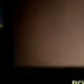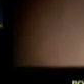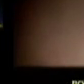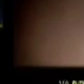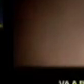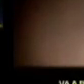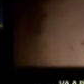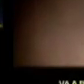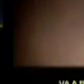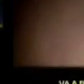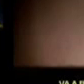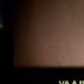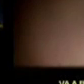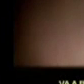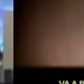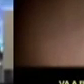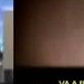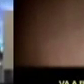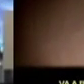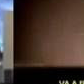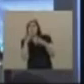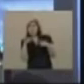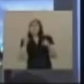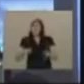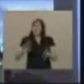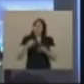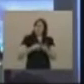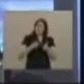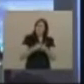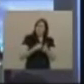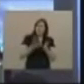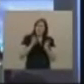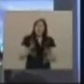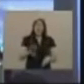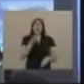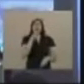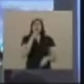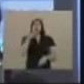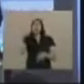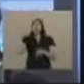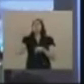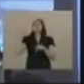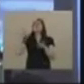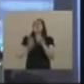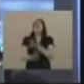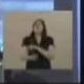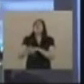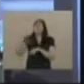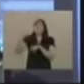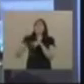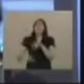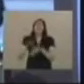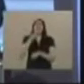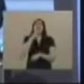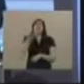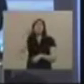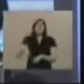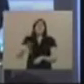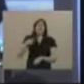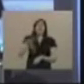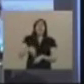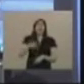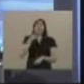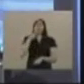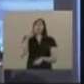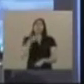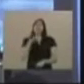y el desdoblamiento va a permitir la inversión y la recuperación. Por eso tiene que levantar temprano, lidiar con esto, lidiar con otro, lidiar por ahí con que le pararon el subte